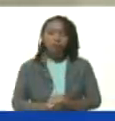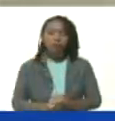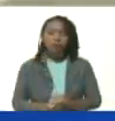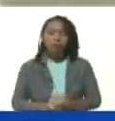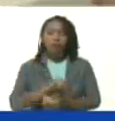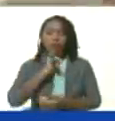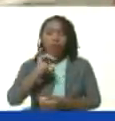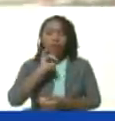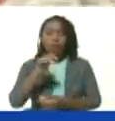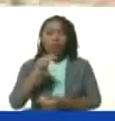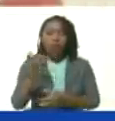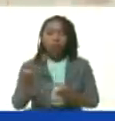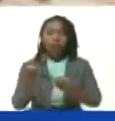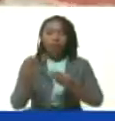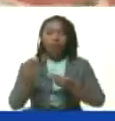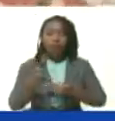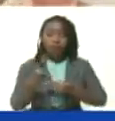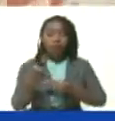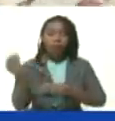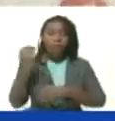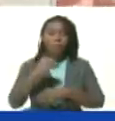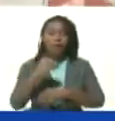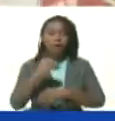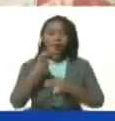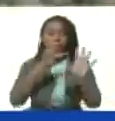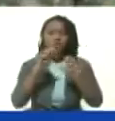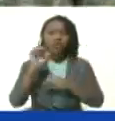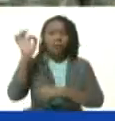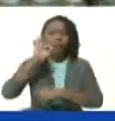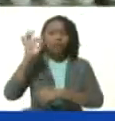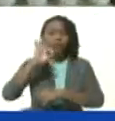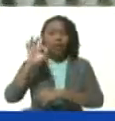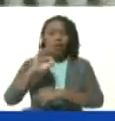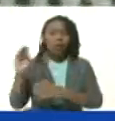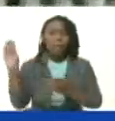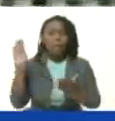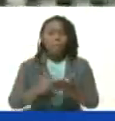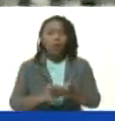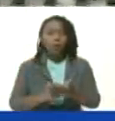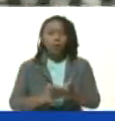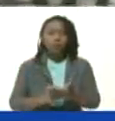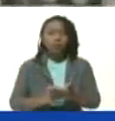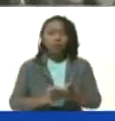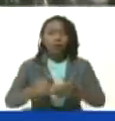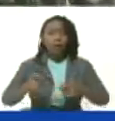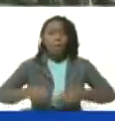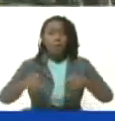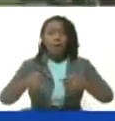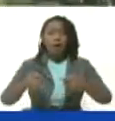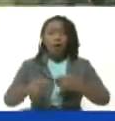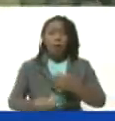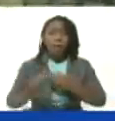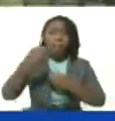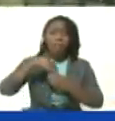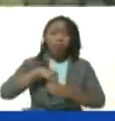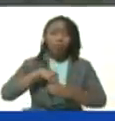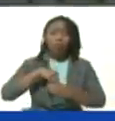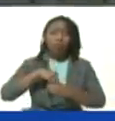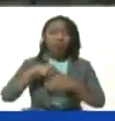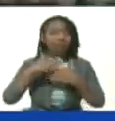que nos aportaban, más del 90% de abastecimiento del mercado interno